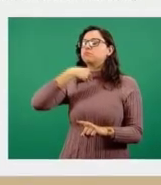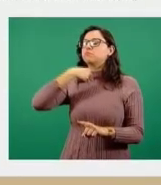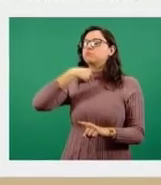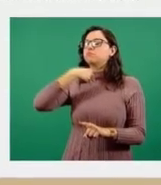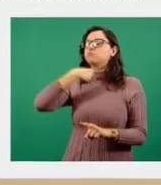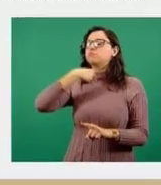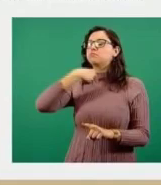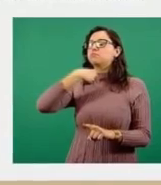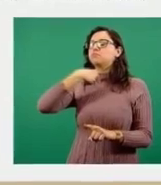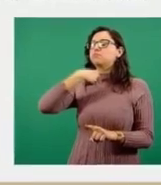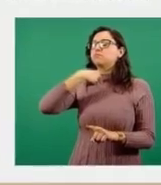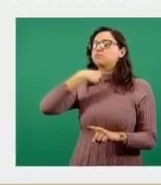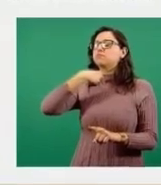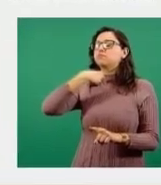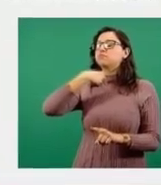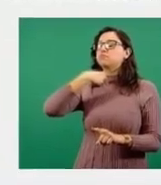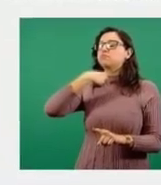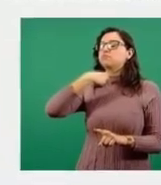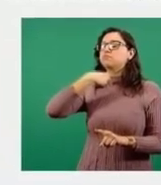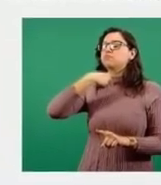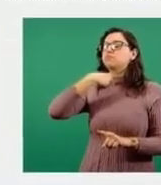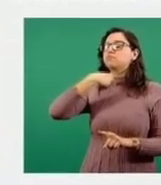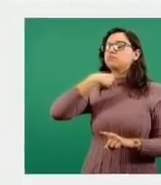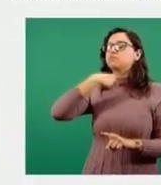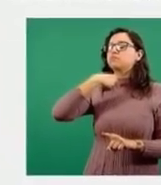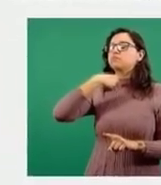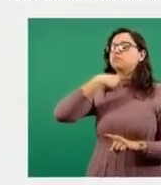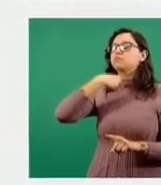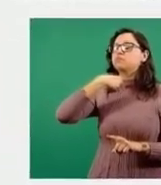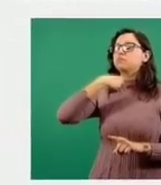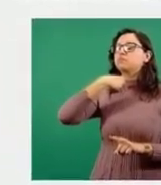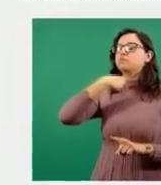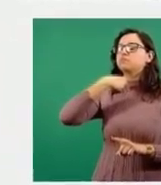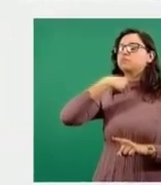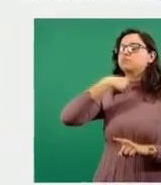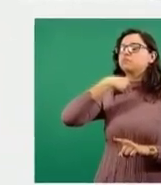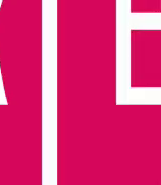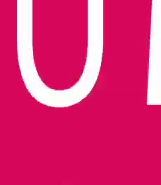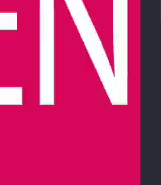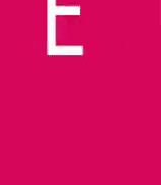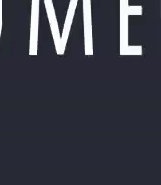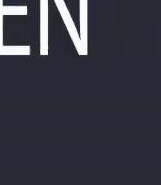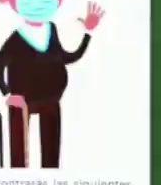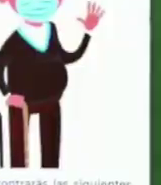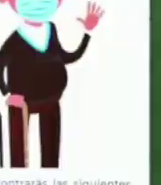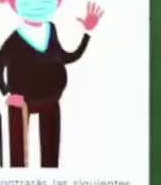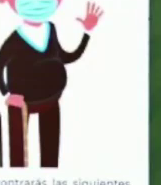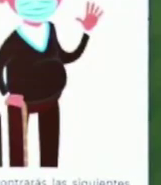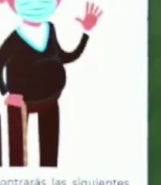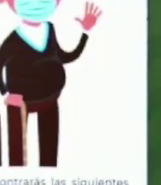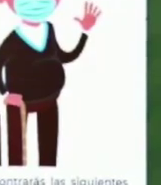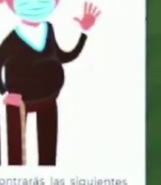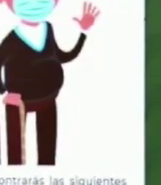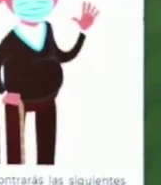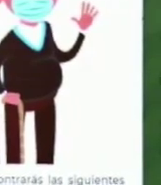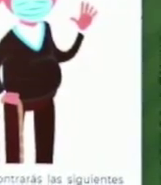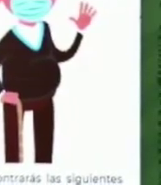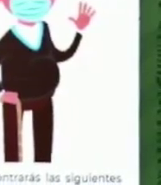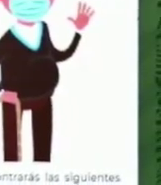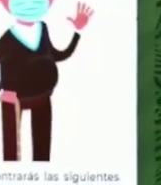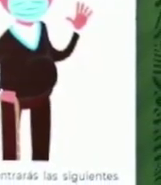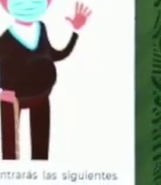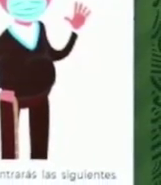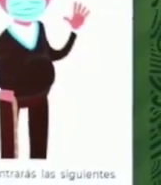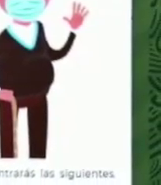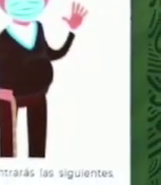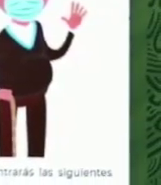26 casos nuevos y 5 fallecimientos en Chiapas, reporta Salud en 24 horas por COVID. La página para registrar